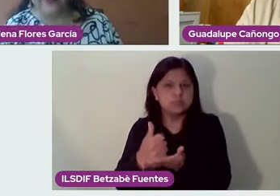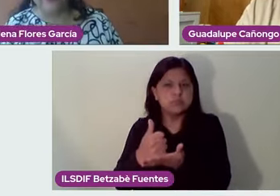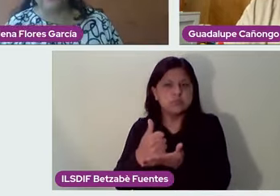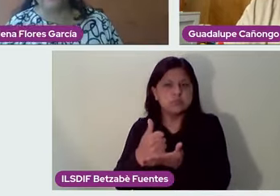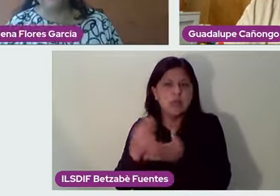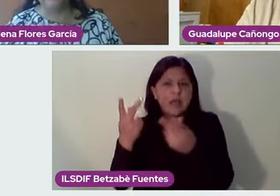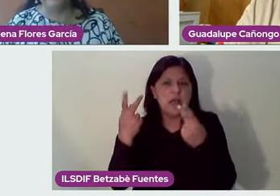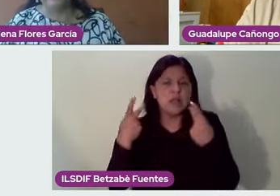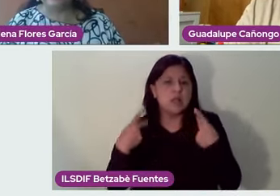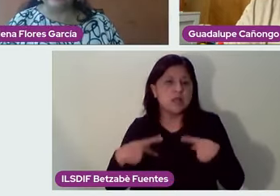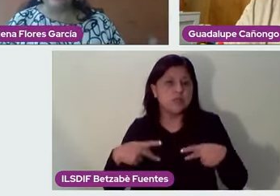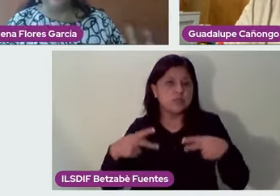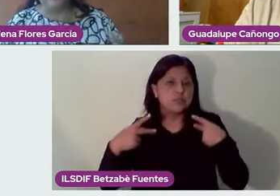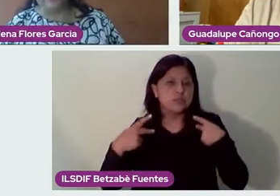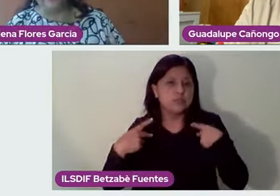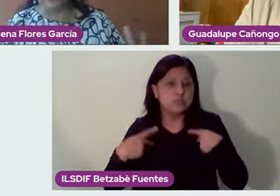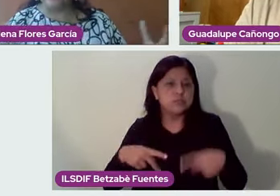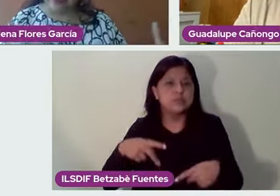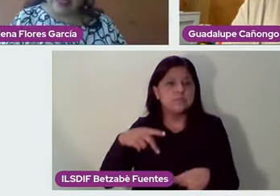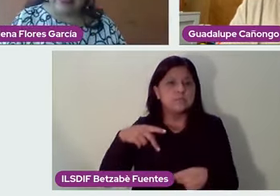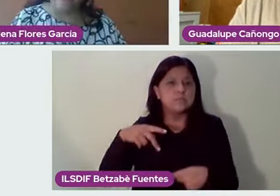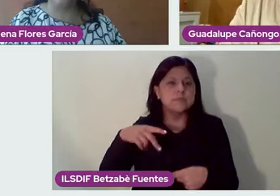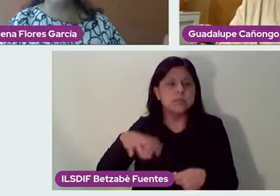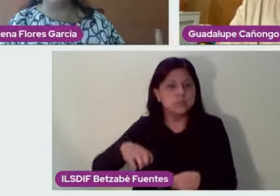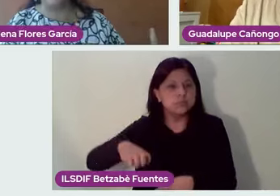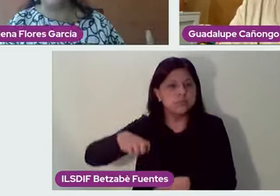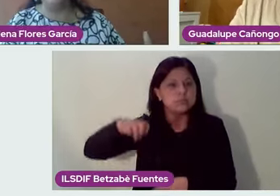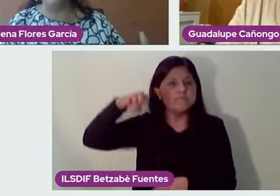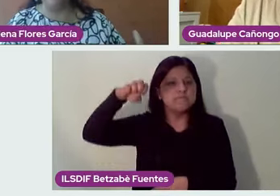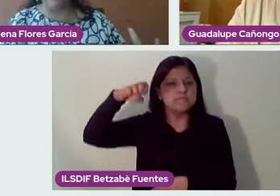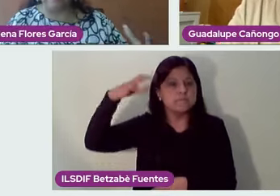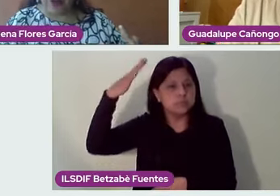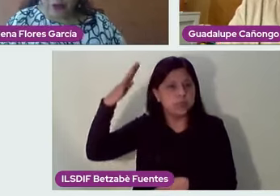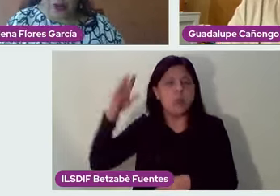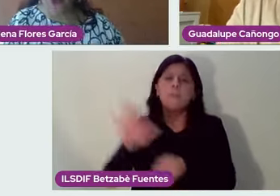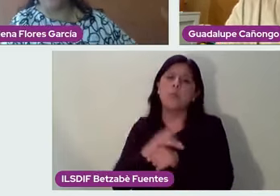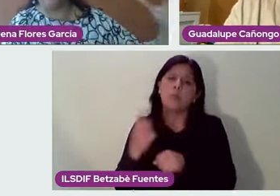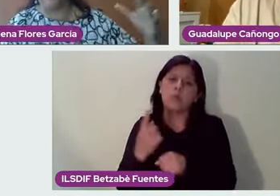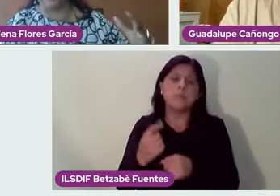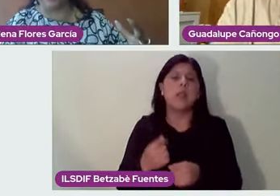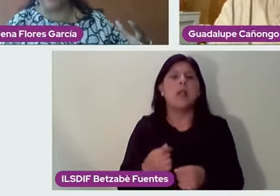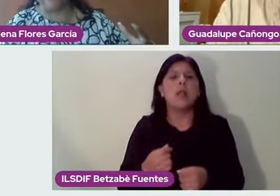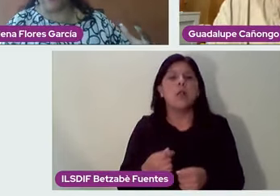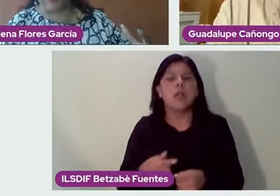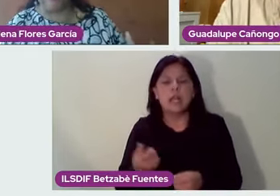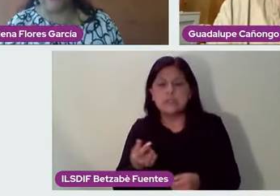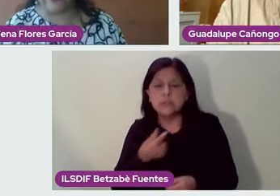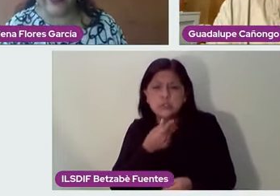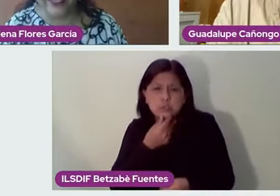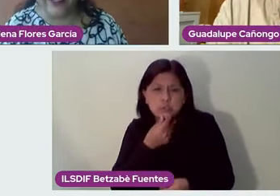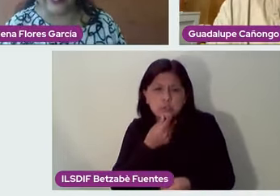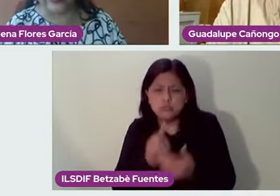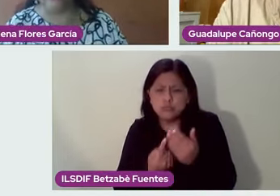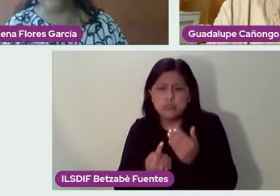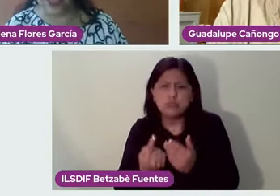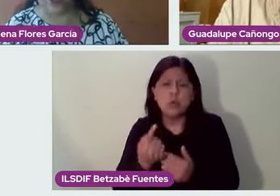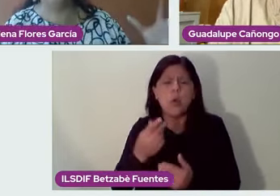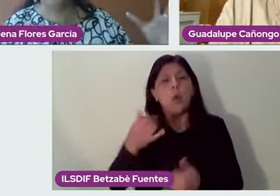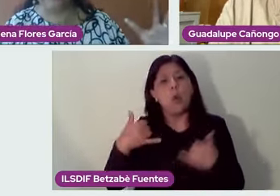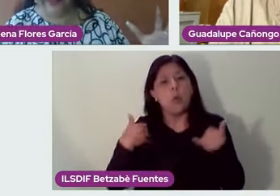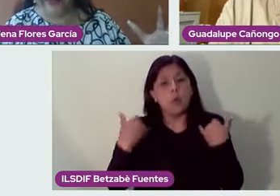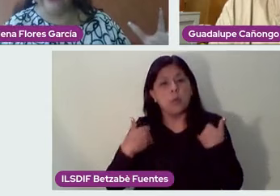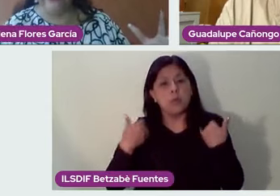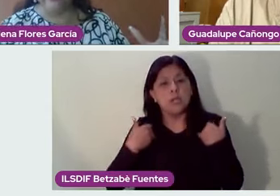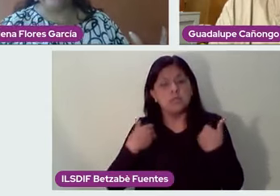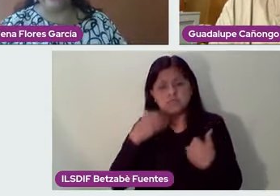intergeneracionalmente, ¿no? Es decir, hay nativos digitales, pero no programadores nativos